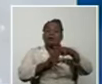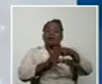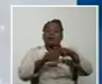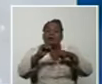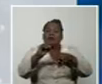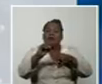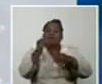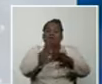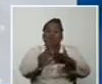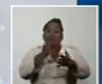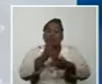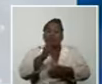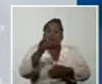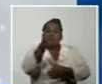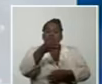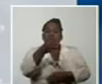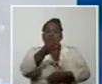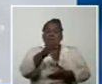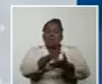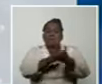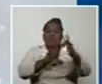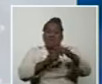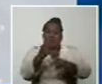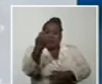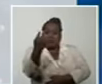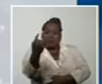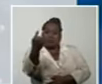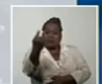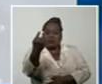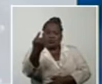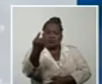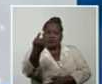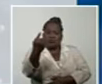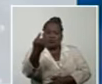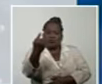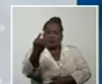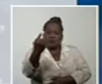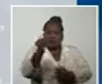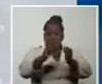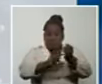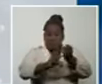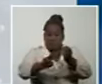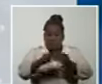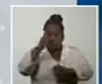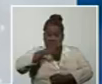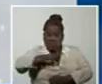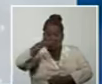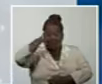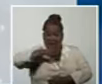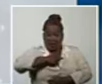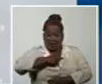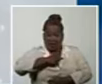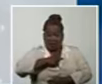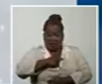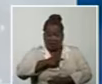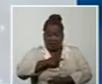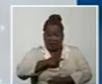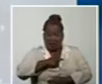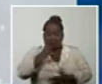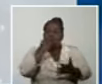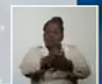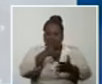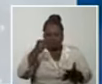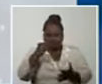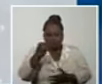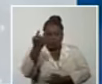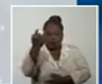en el municipio Matanza y en el caso de la provincia de Ciego de Ávila se confirma un caso